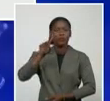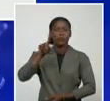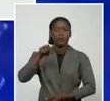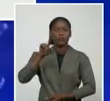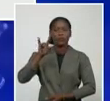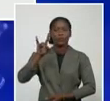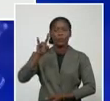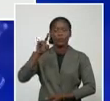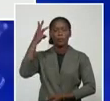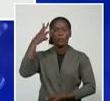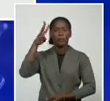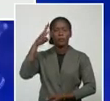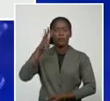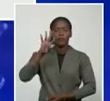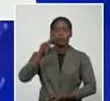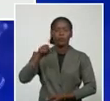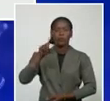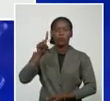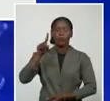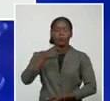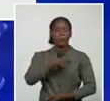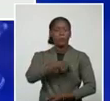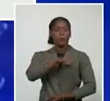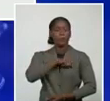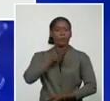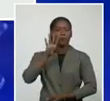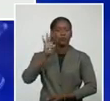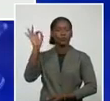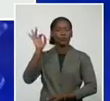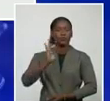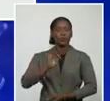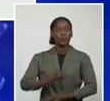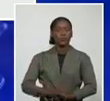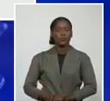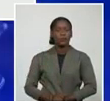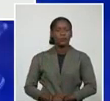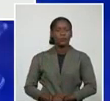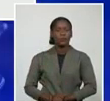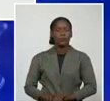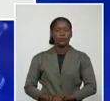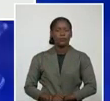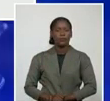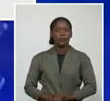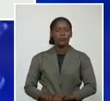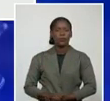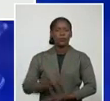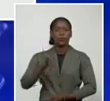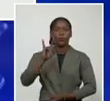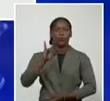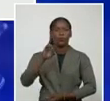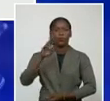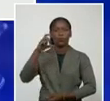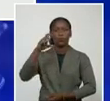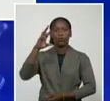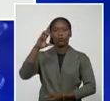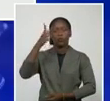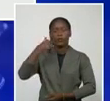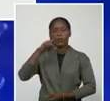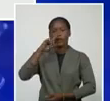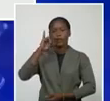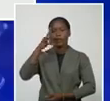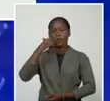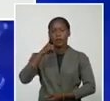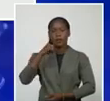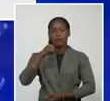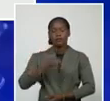el 4,1%, España el 4%, Ucrania, República Checa, son los países que aportan el